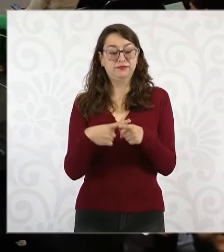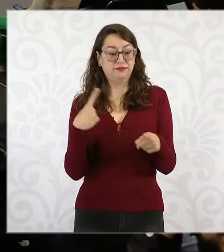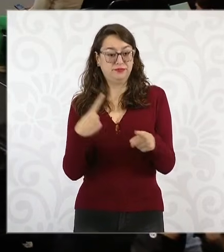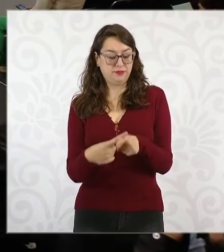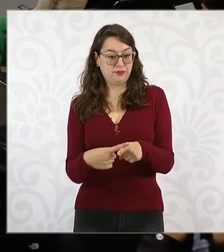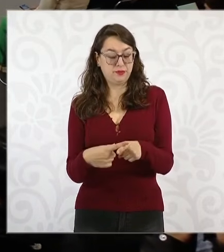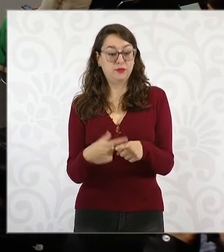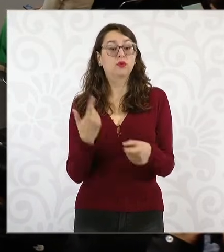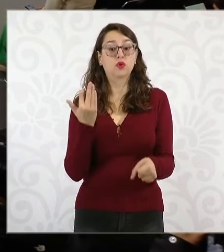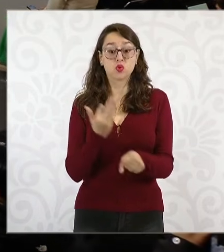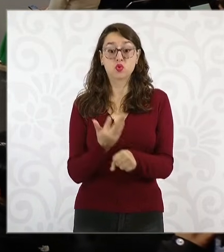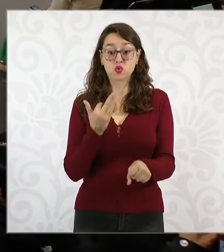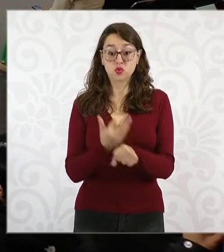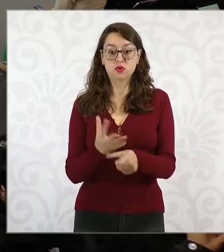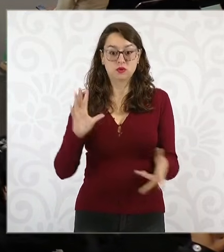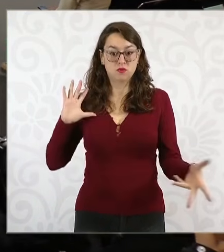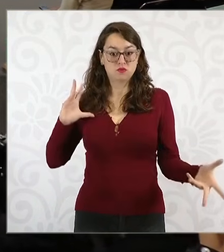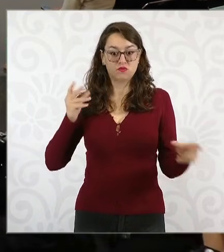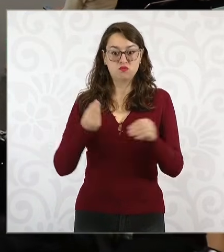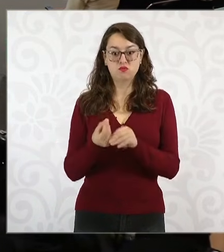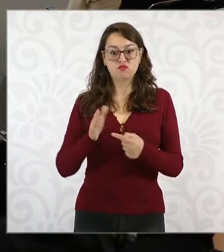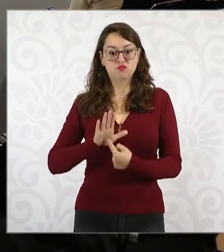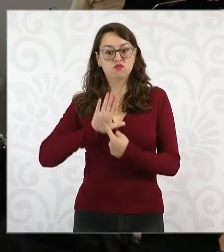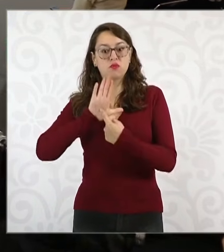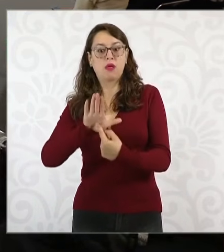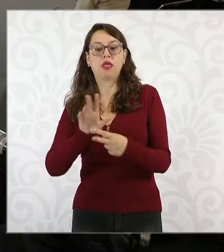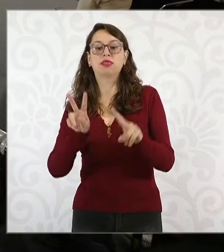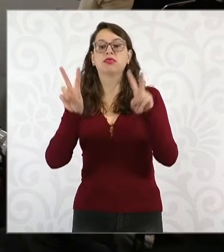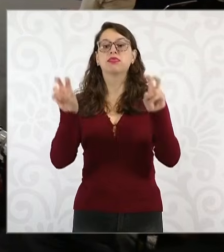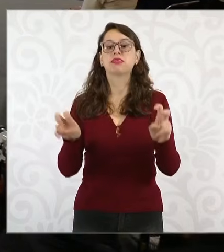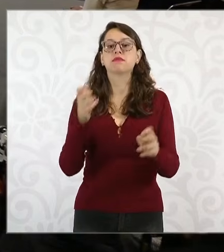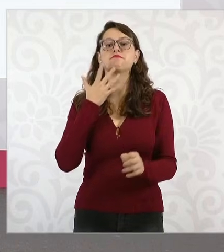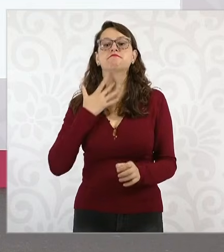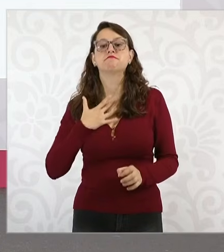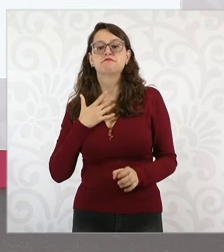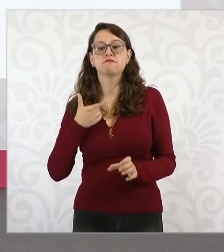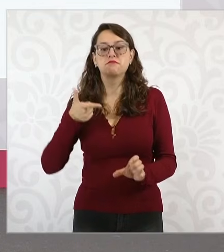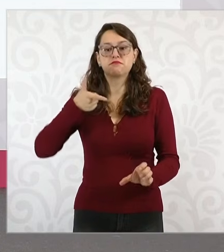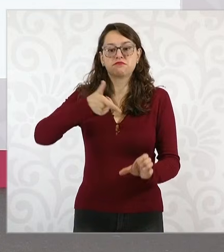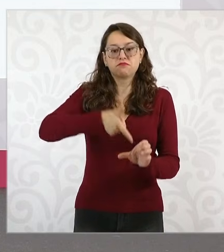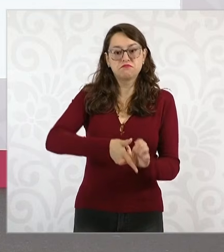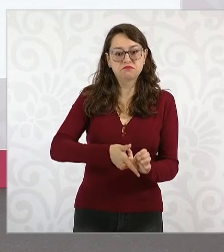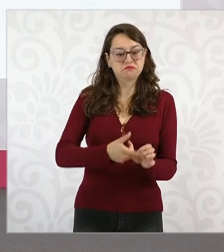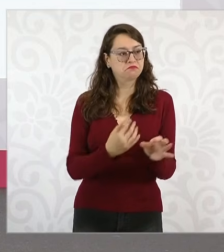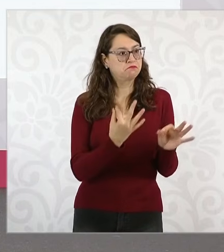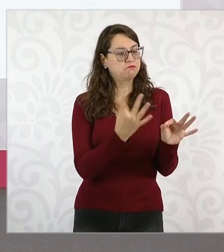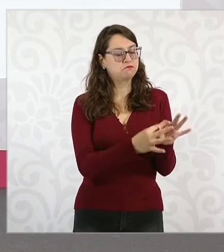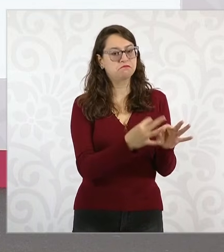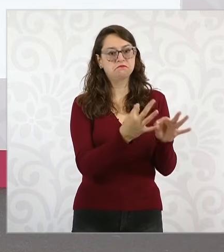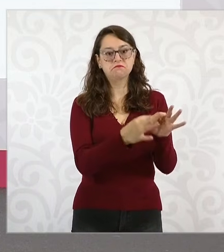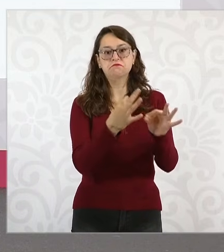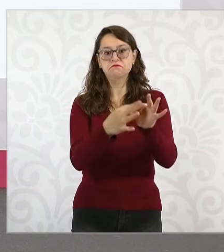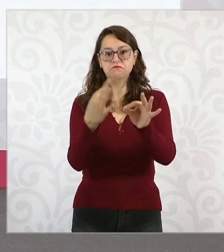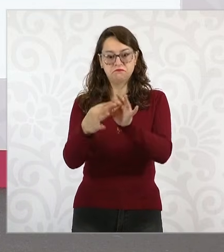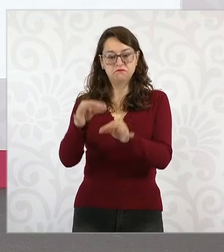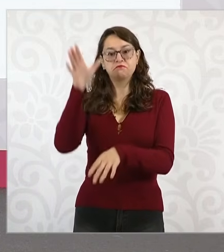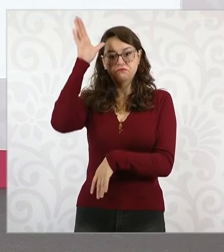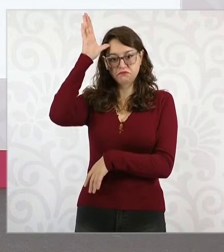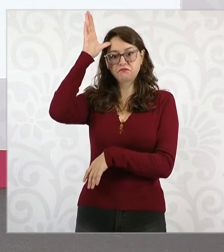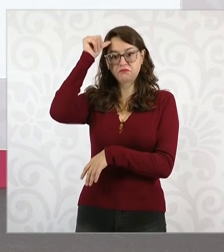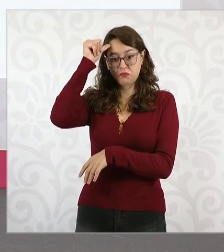de seguimiento de las estaciones de servicio que cumplen con el precio del